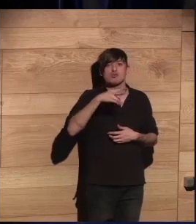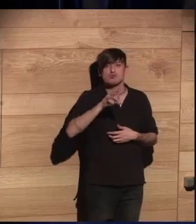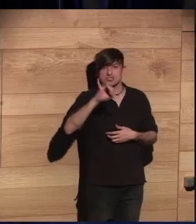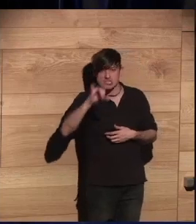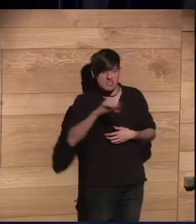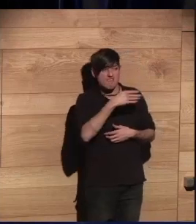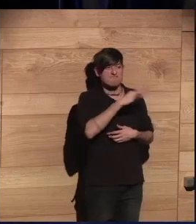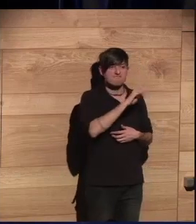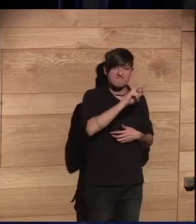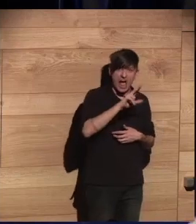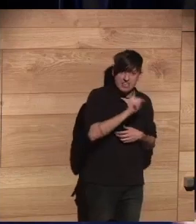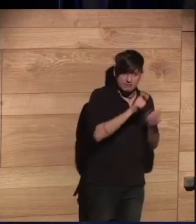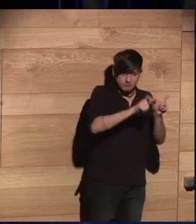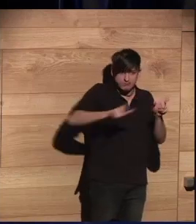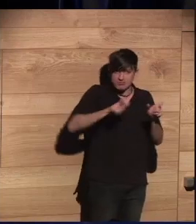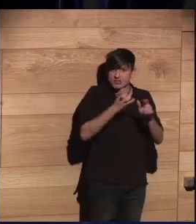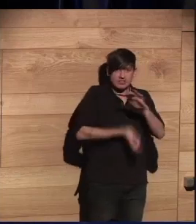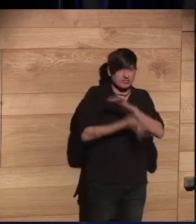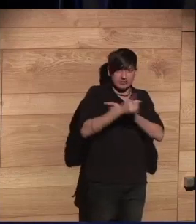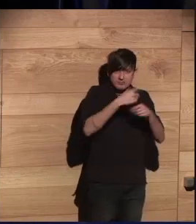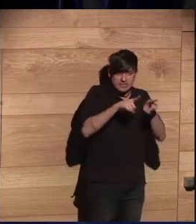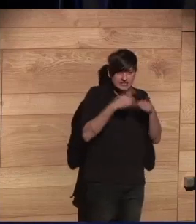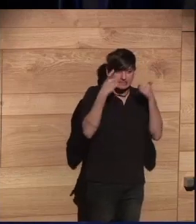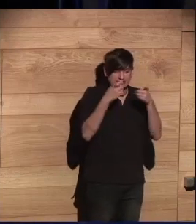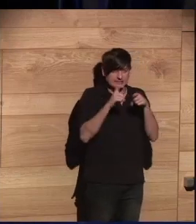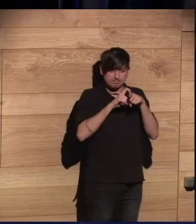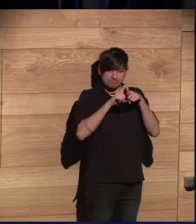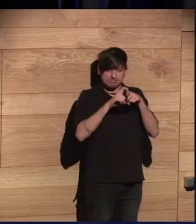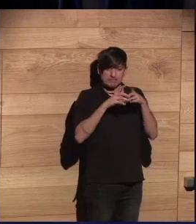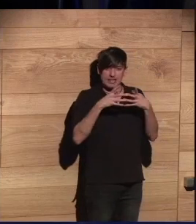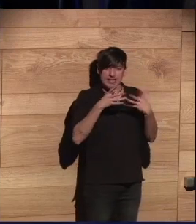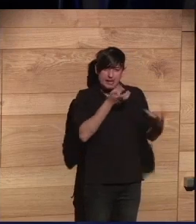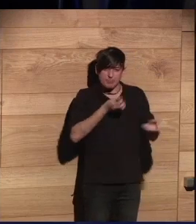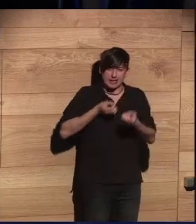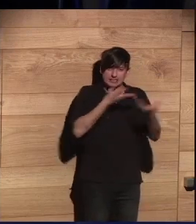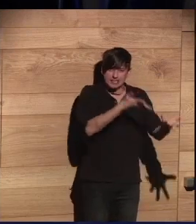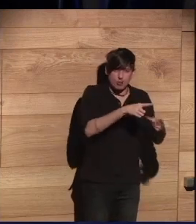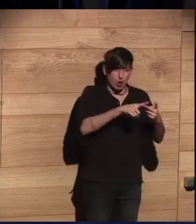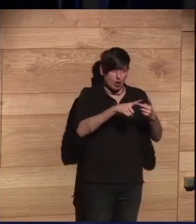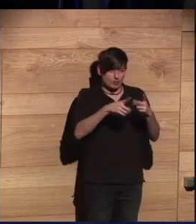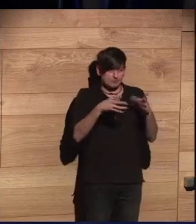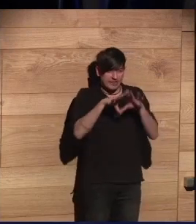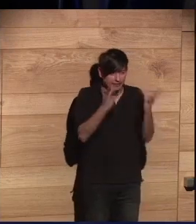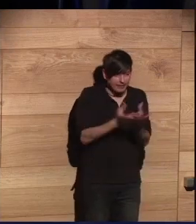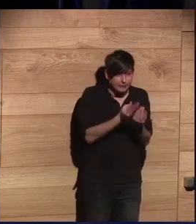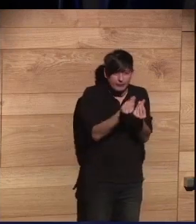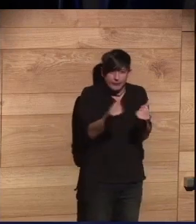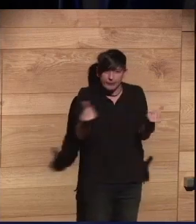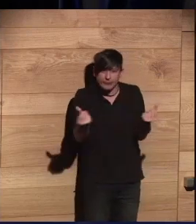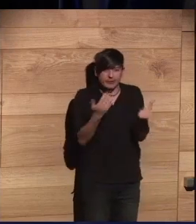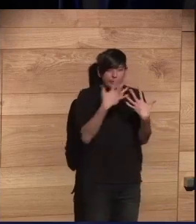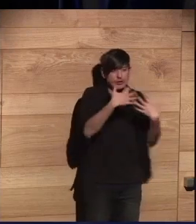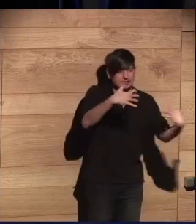es quitarle toda la cualidad del expresivo, de la redondez, del terciopelo que tiene